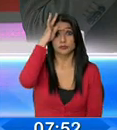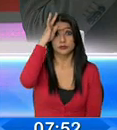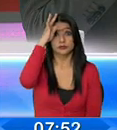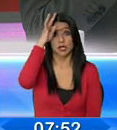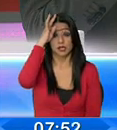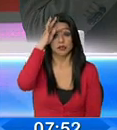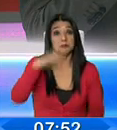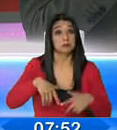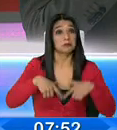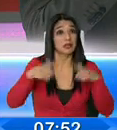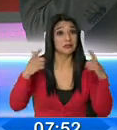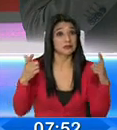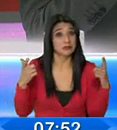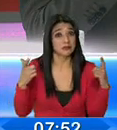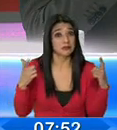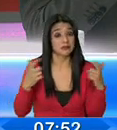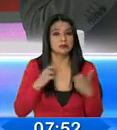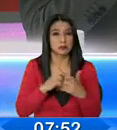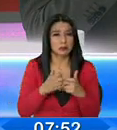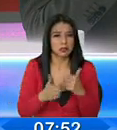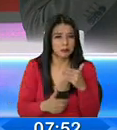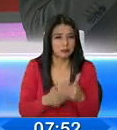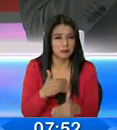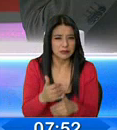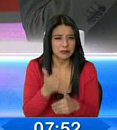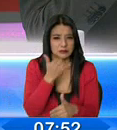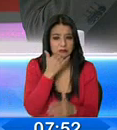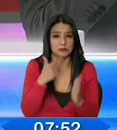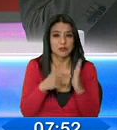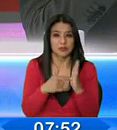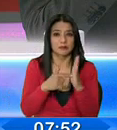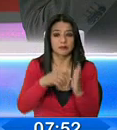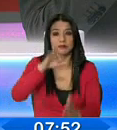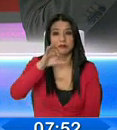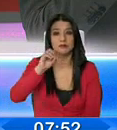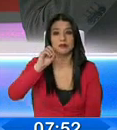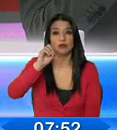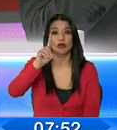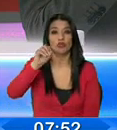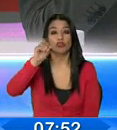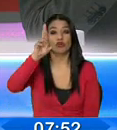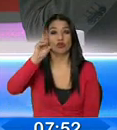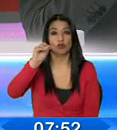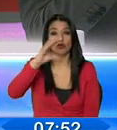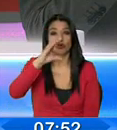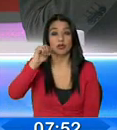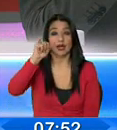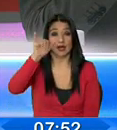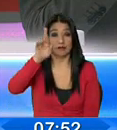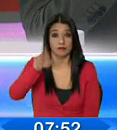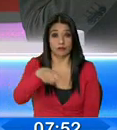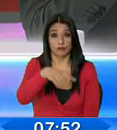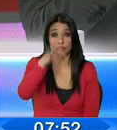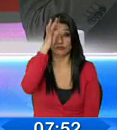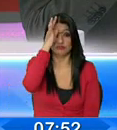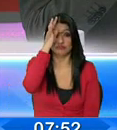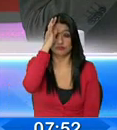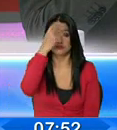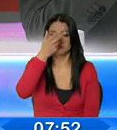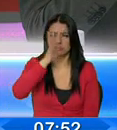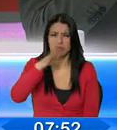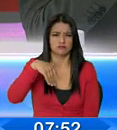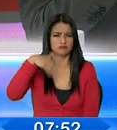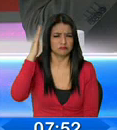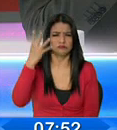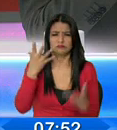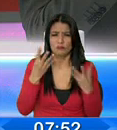mayores han sido las irregularidades, que es el caso del Teodoro Maldonado Carga. En ese hospital se han realizado